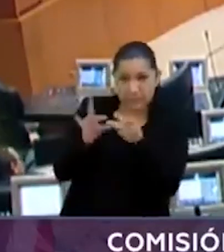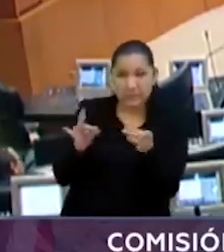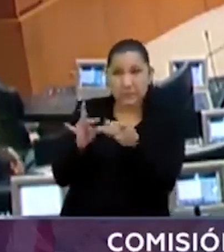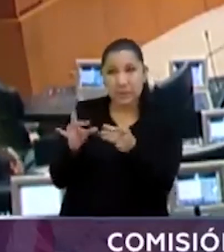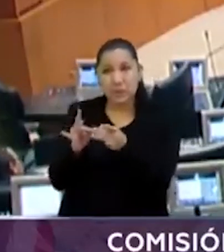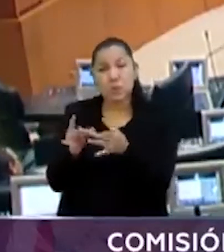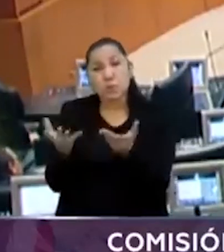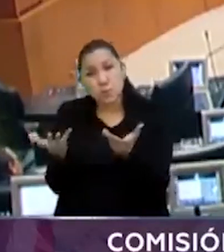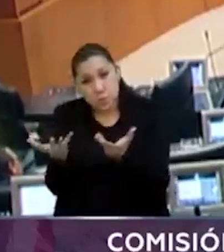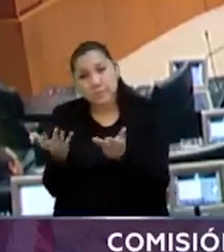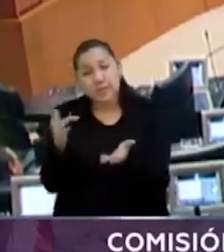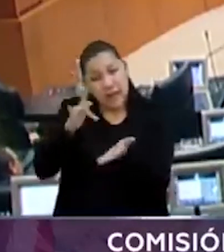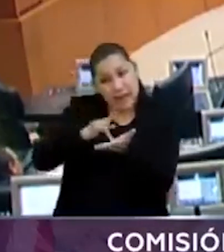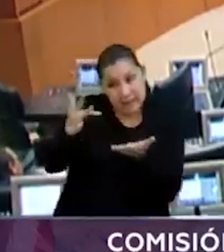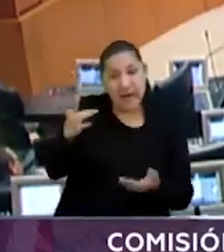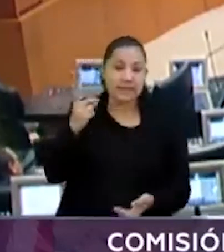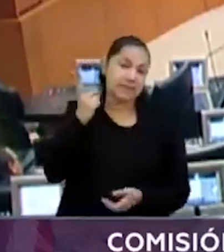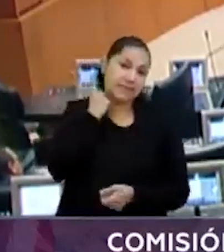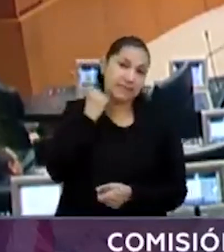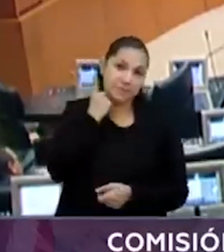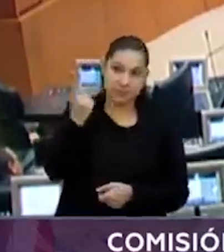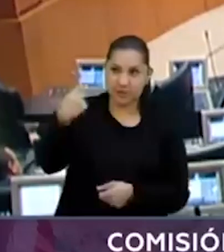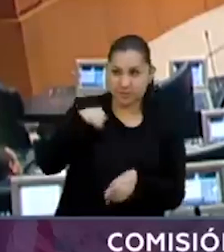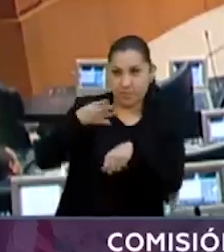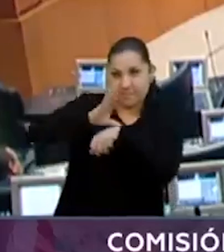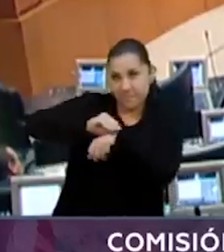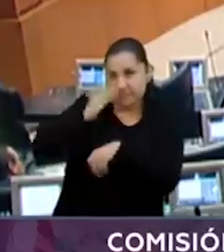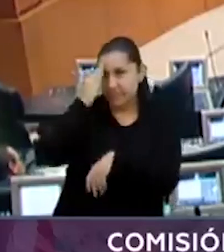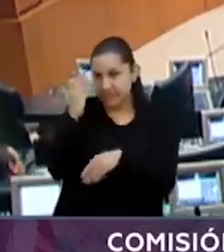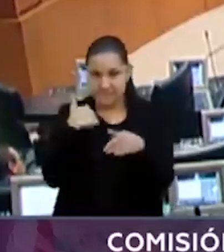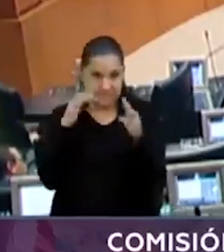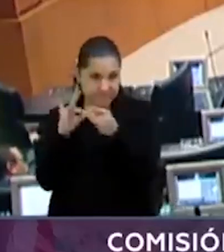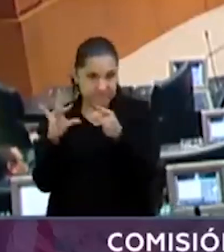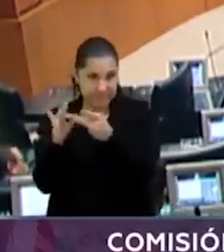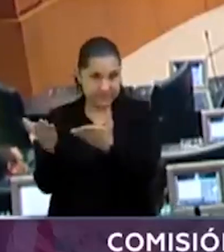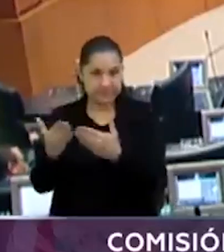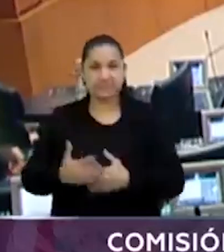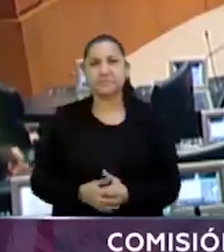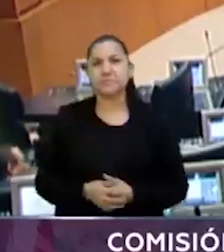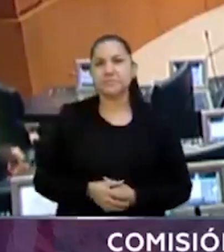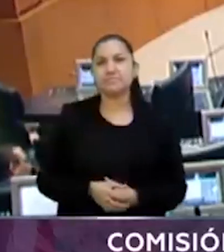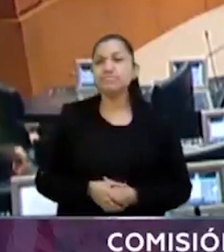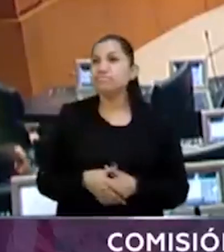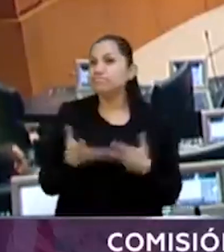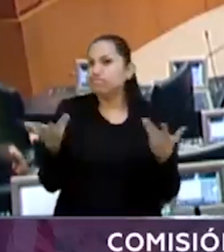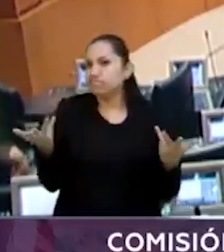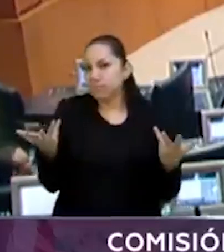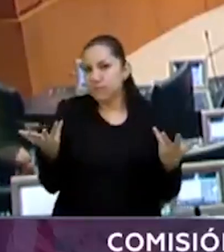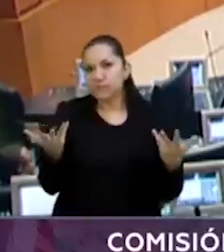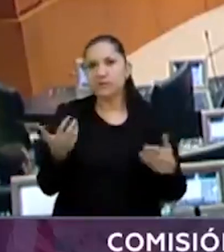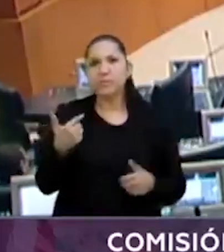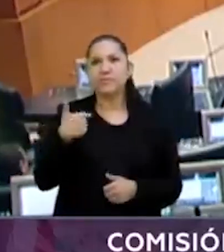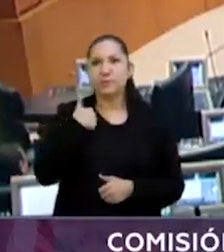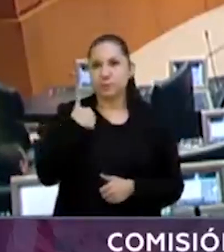cobijo del poder además se refirió a la estancia del expresidente Felipe Calderón en el gran premio de Mónaco a quien calificó de